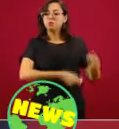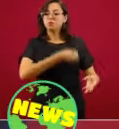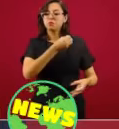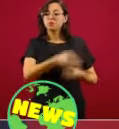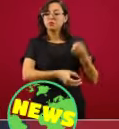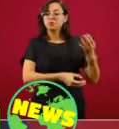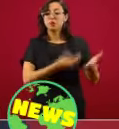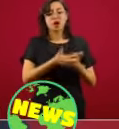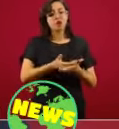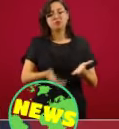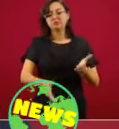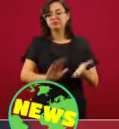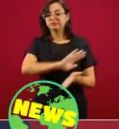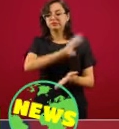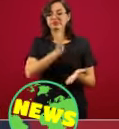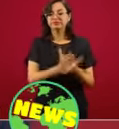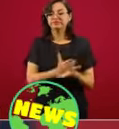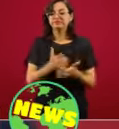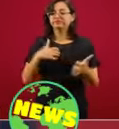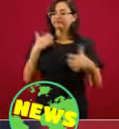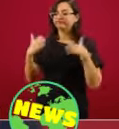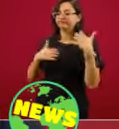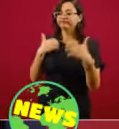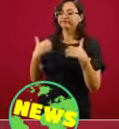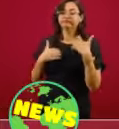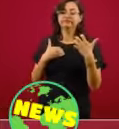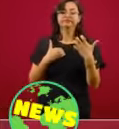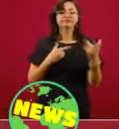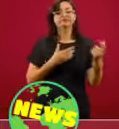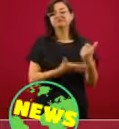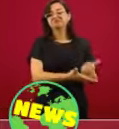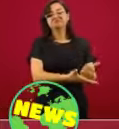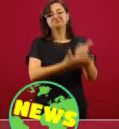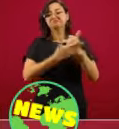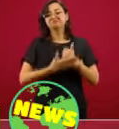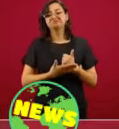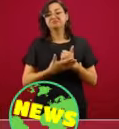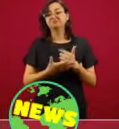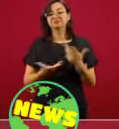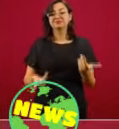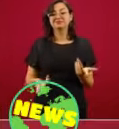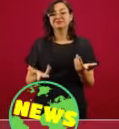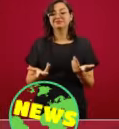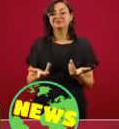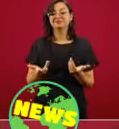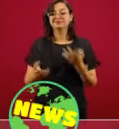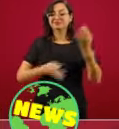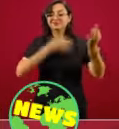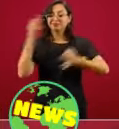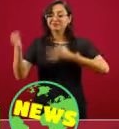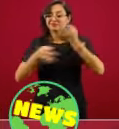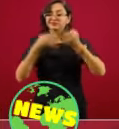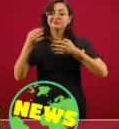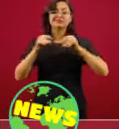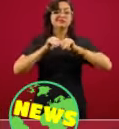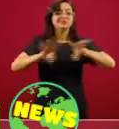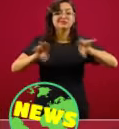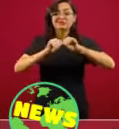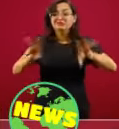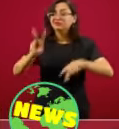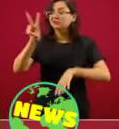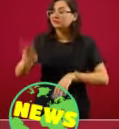entonces no nos ayudan, en el caso de los medios, a informar.